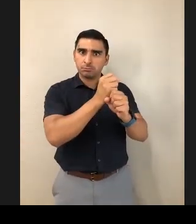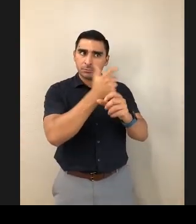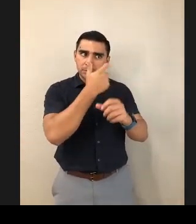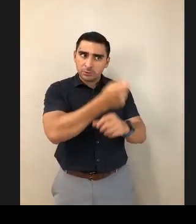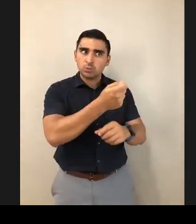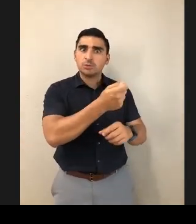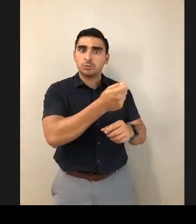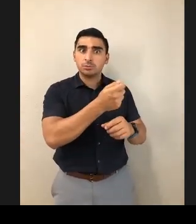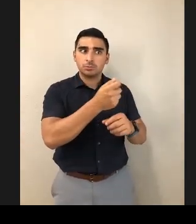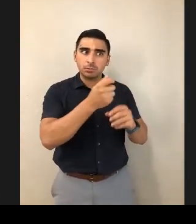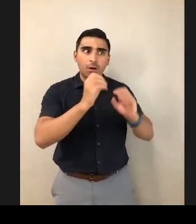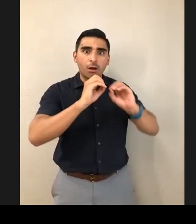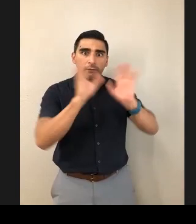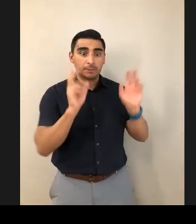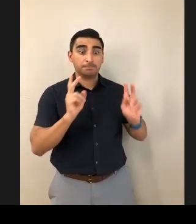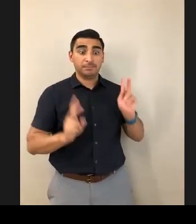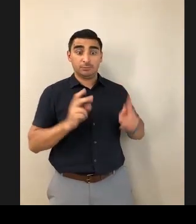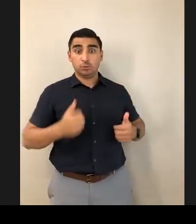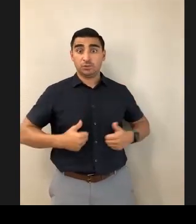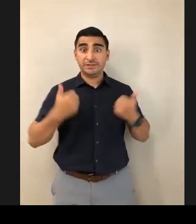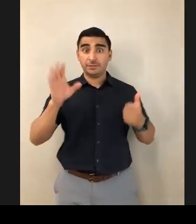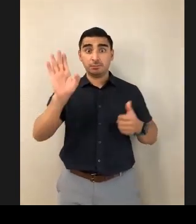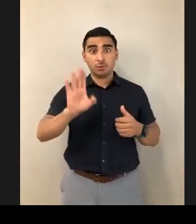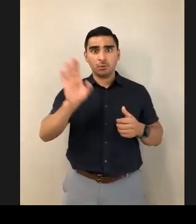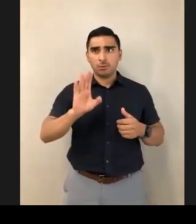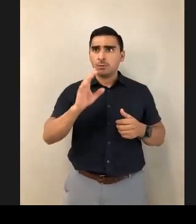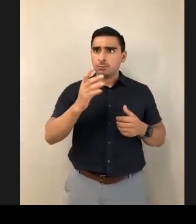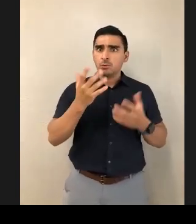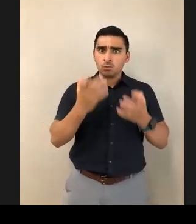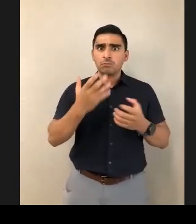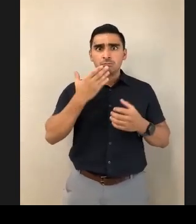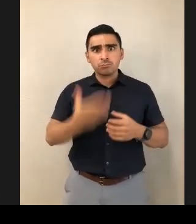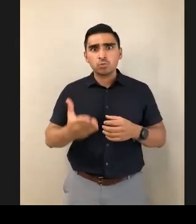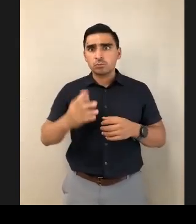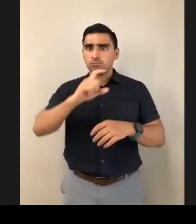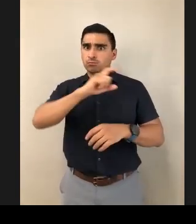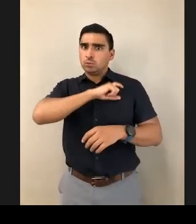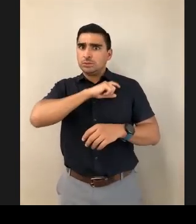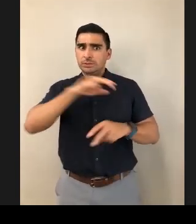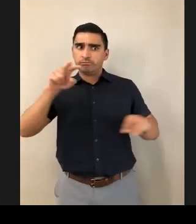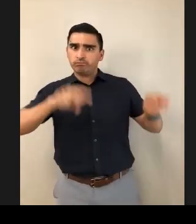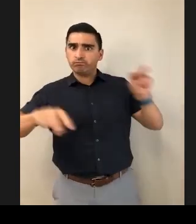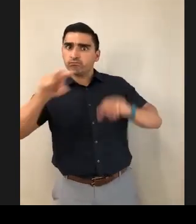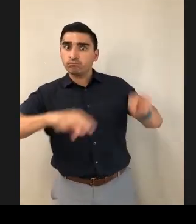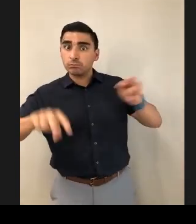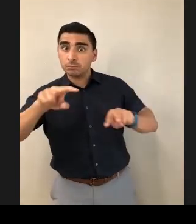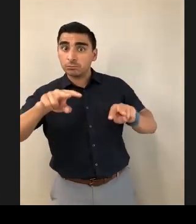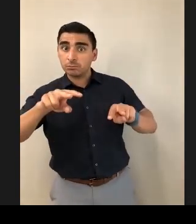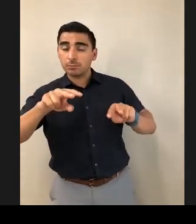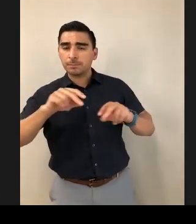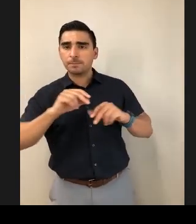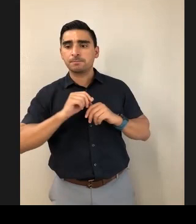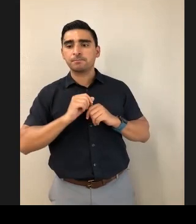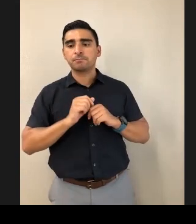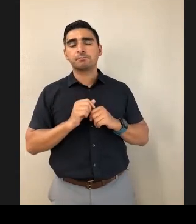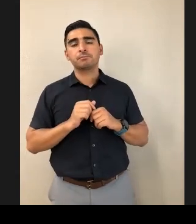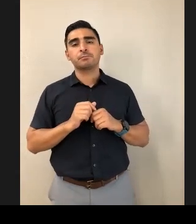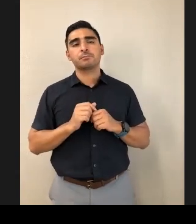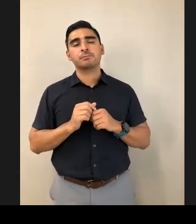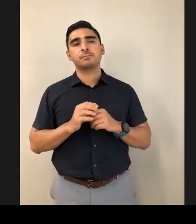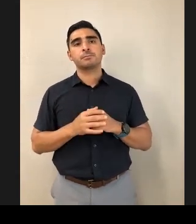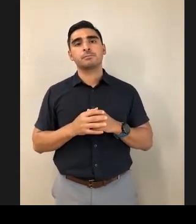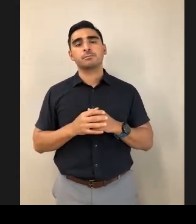Es una declaración de la importancia que eso tiene en Boulder. Y